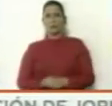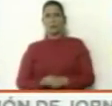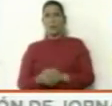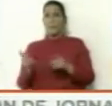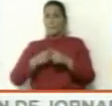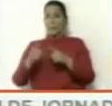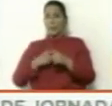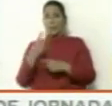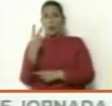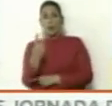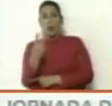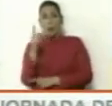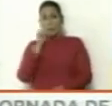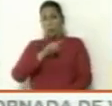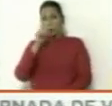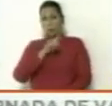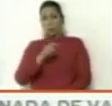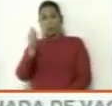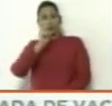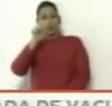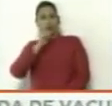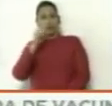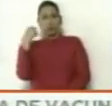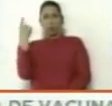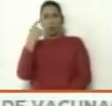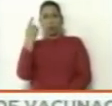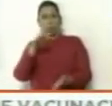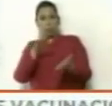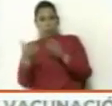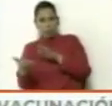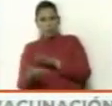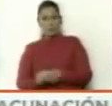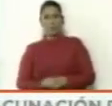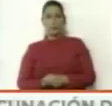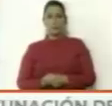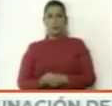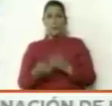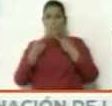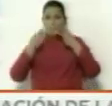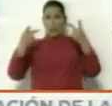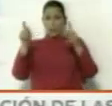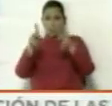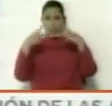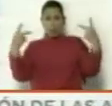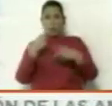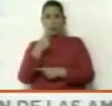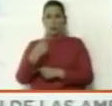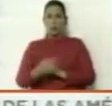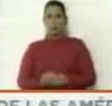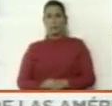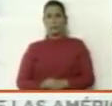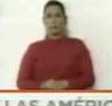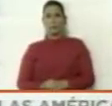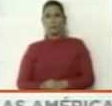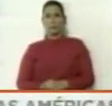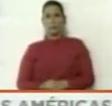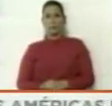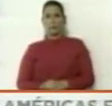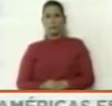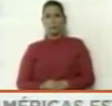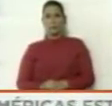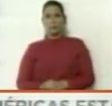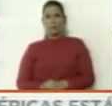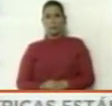2 prostitutas que los envenenaron. Y aquí ese diario dice lo siguiente, y también eso fue tapado.